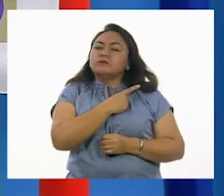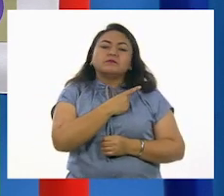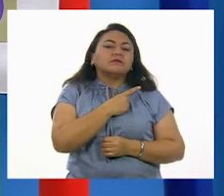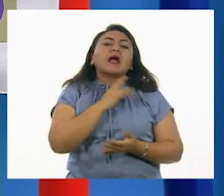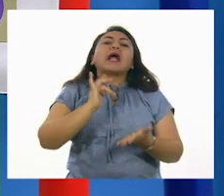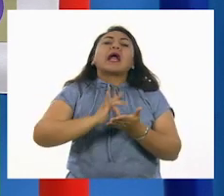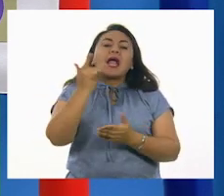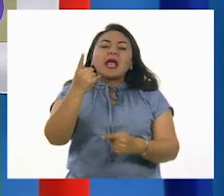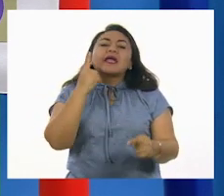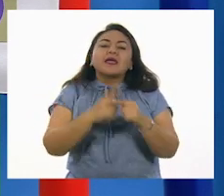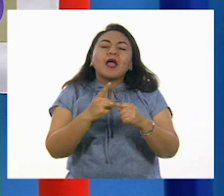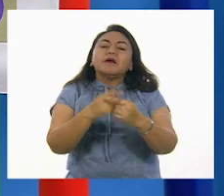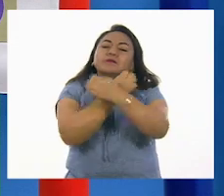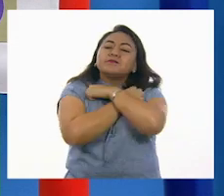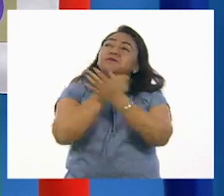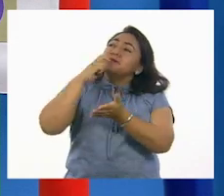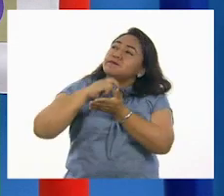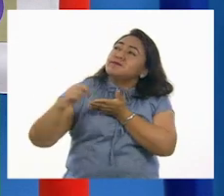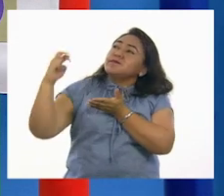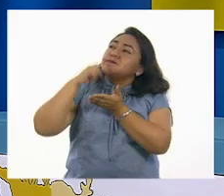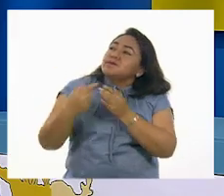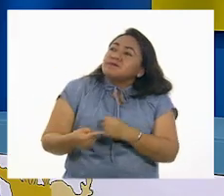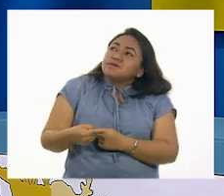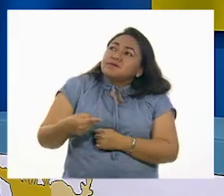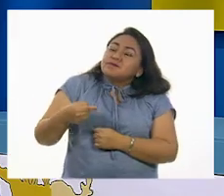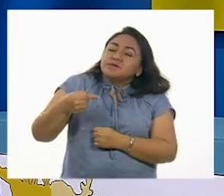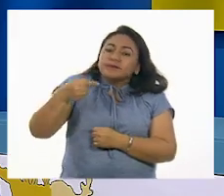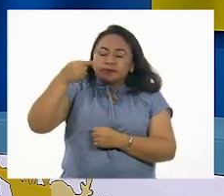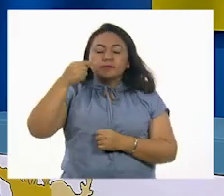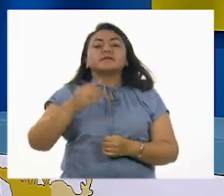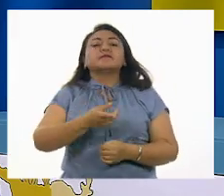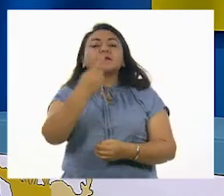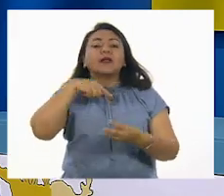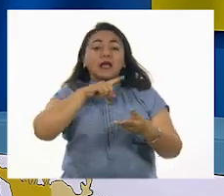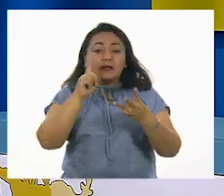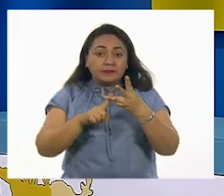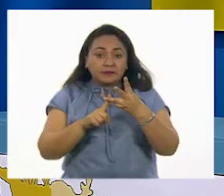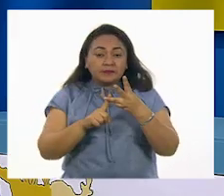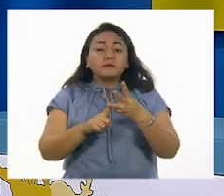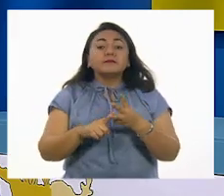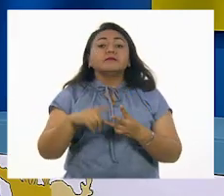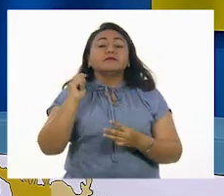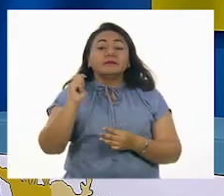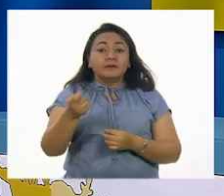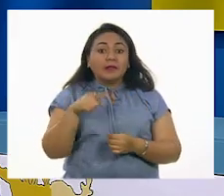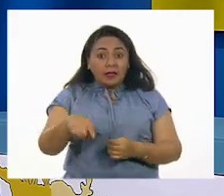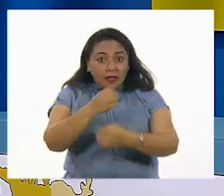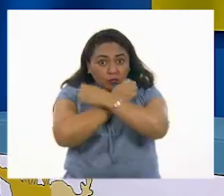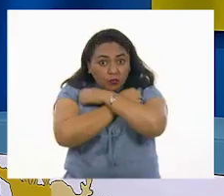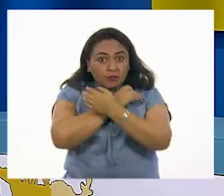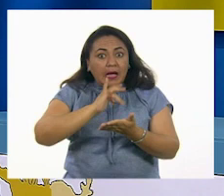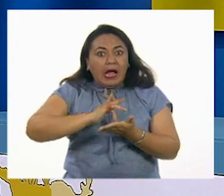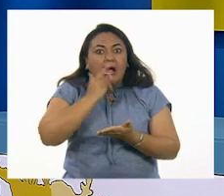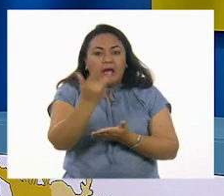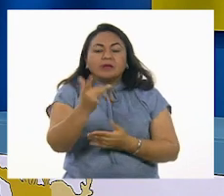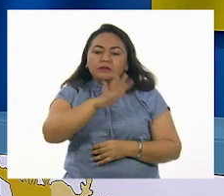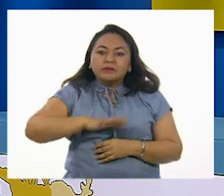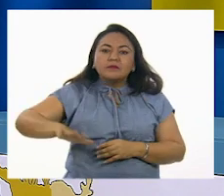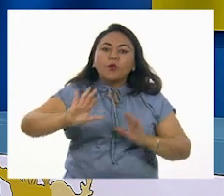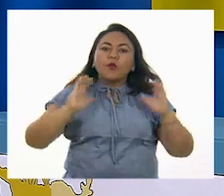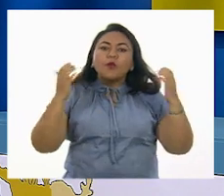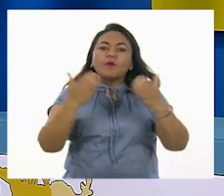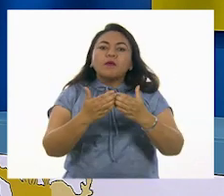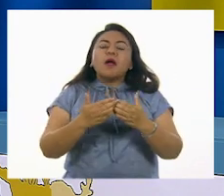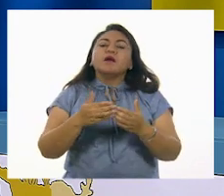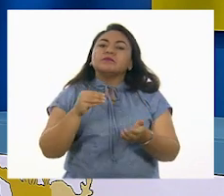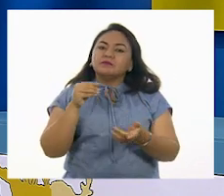gran medida producto de la educación que recibe. Tercera, la educación es el principio gracias al cual la comunidad humana conserva